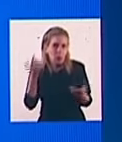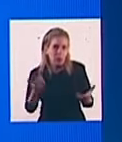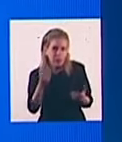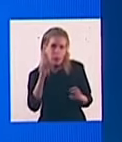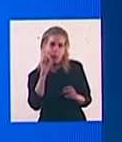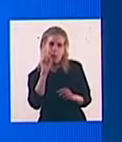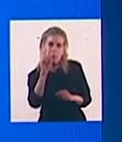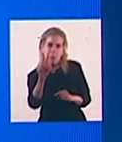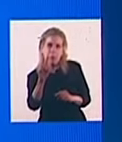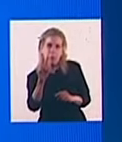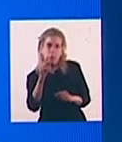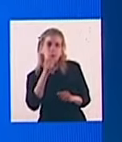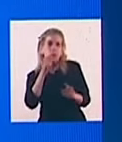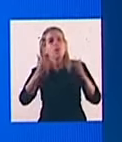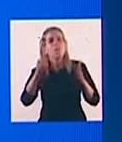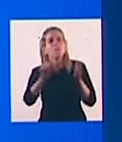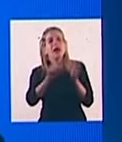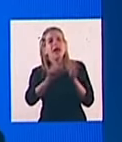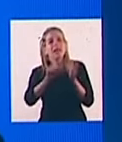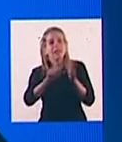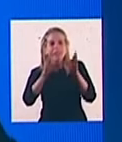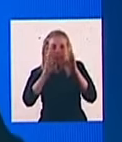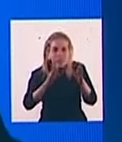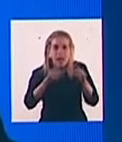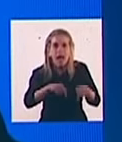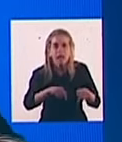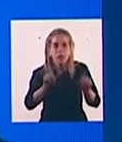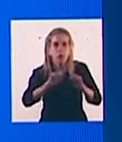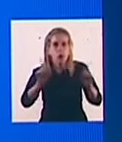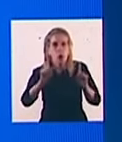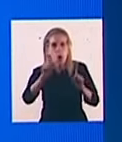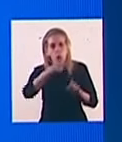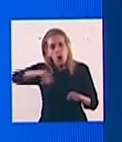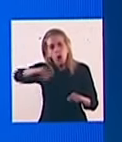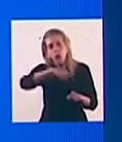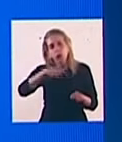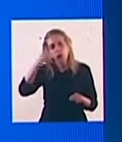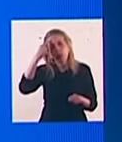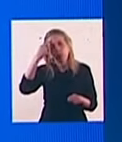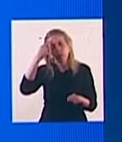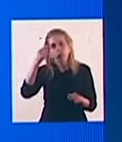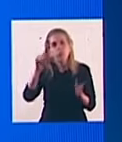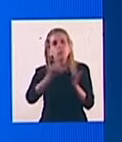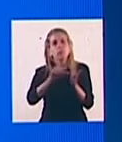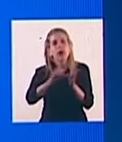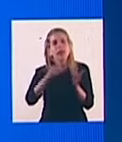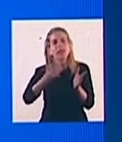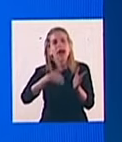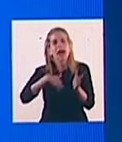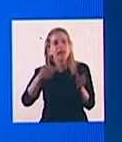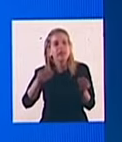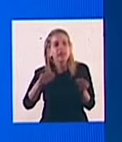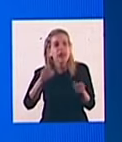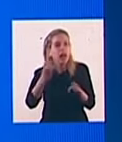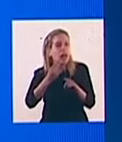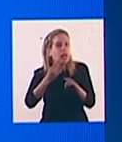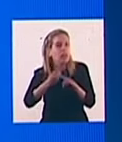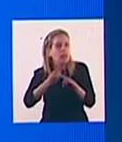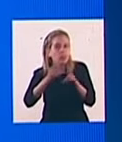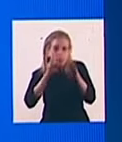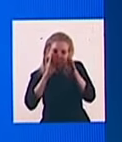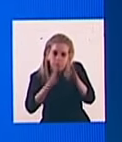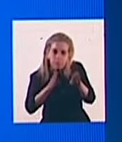que les va más o menos. Esto es lo que están recogiendo desde los barrios. Mucha de la gente que no fue a votar sigue muy